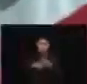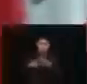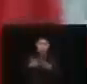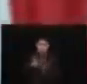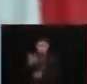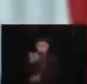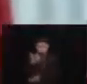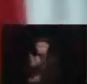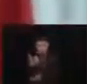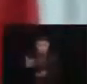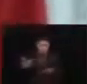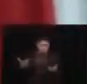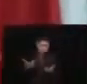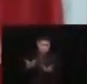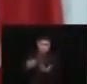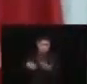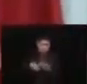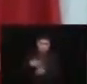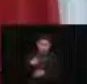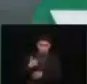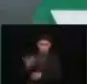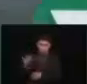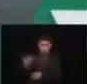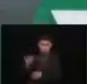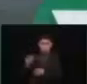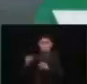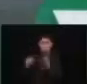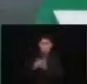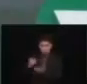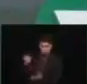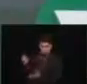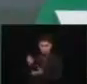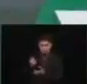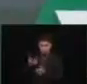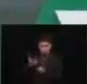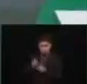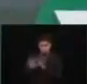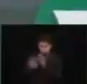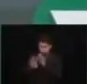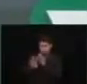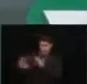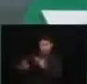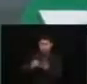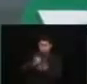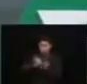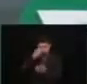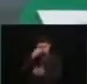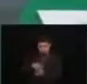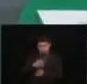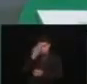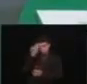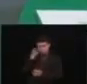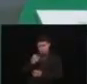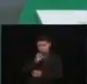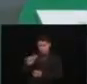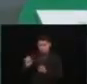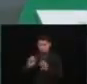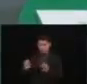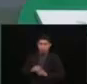Con dinero cualquiera lo hace. A mí denme 50 mil despensas y aquí se los formo ahorita, en la Ciudad de México, y no conozco a nadie,